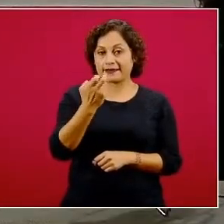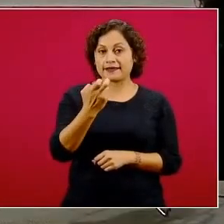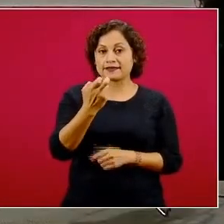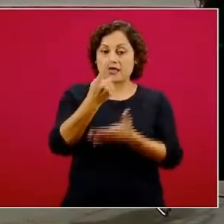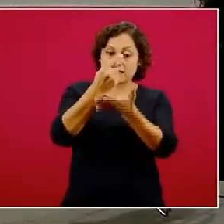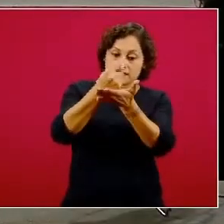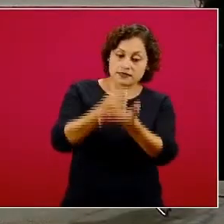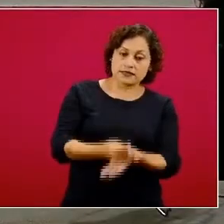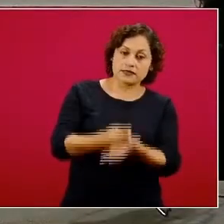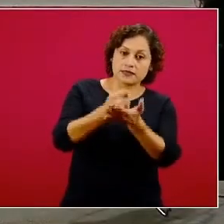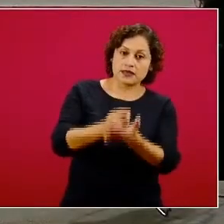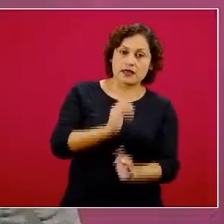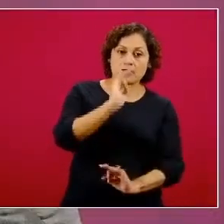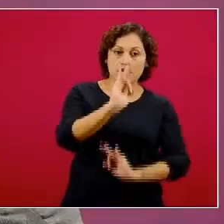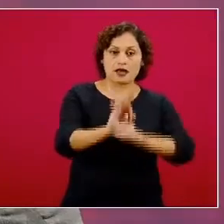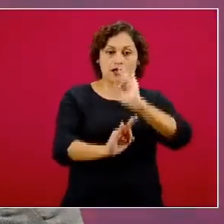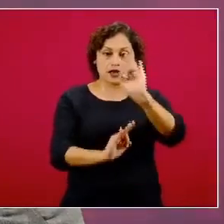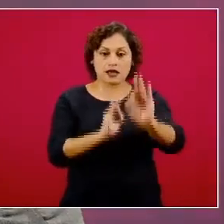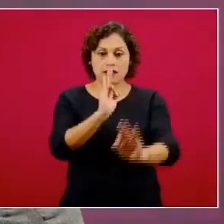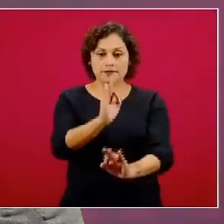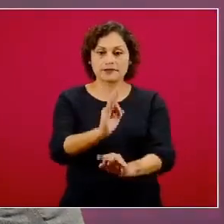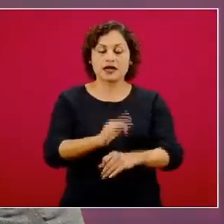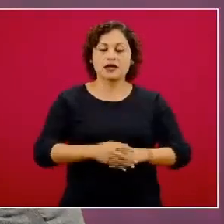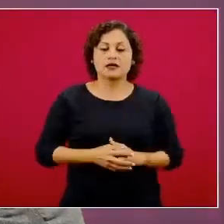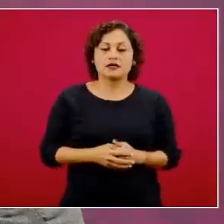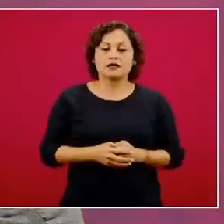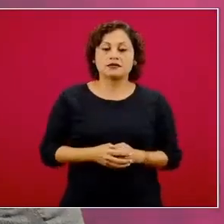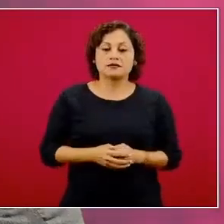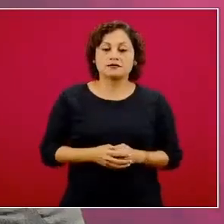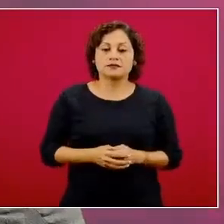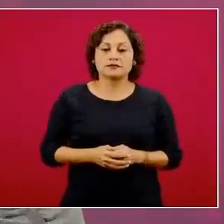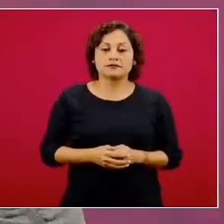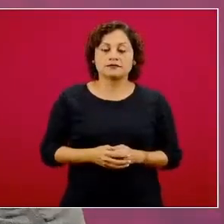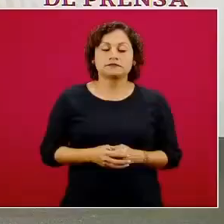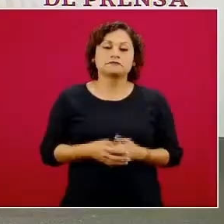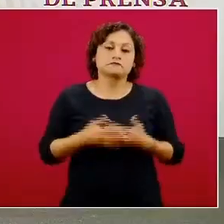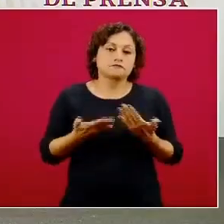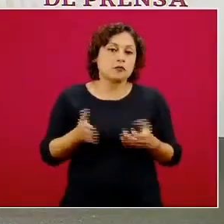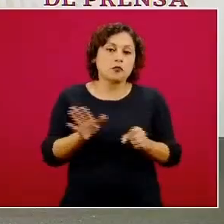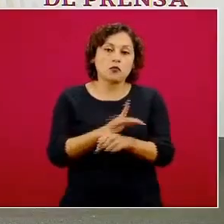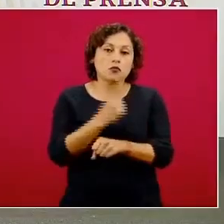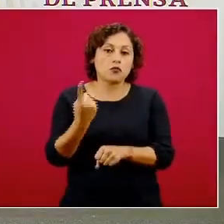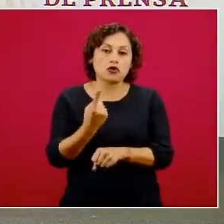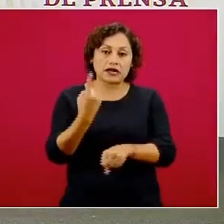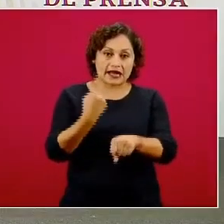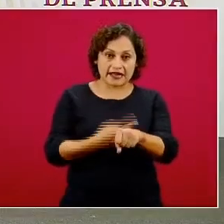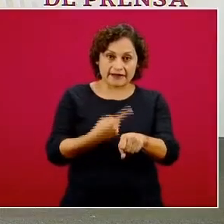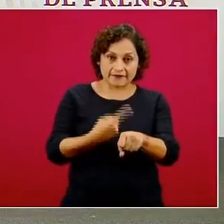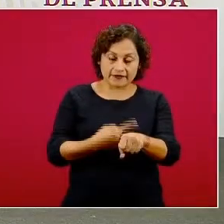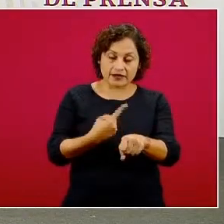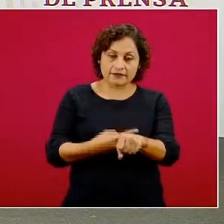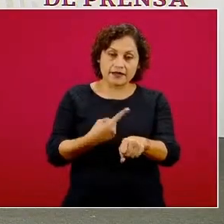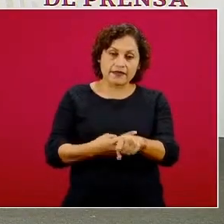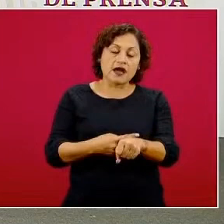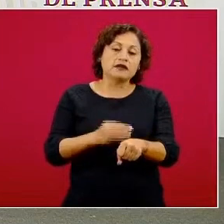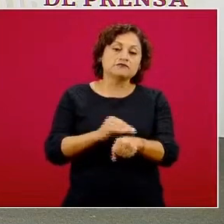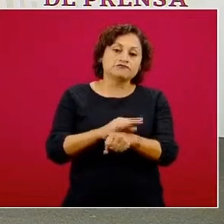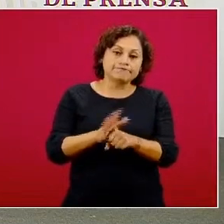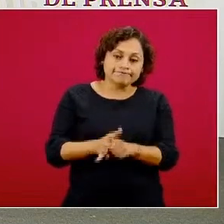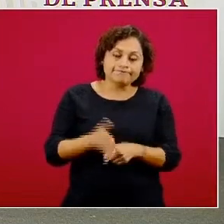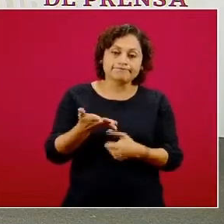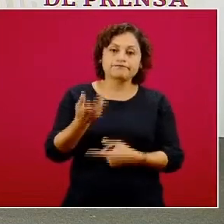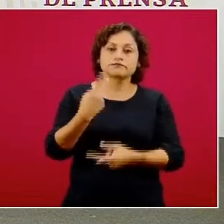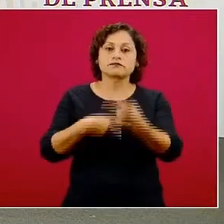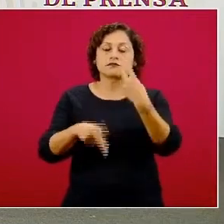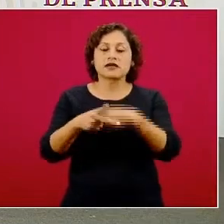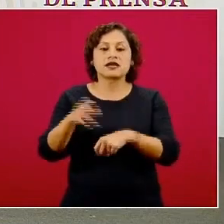impacto importante en la morbilidad y en la mortalidad y en la morbilidad